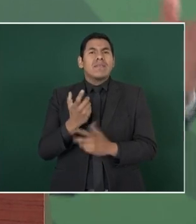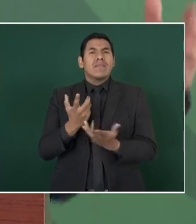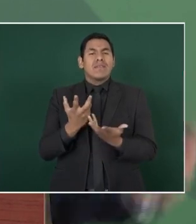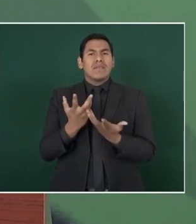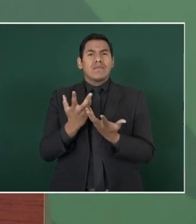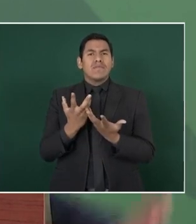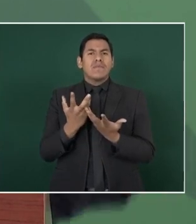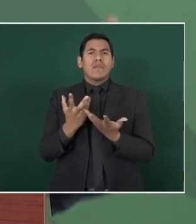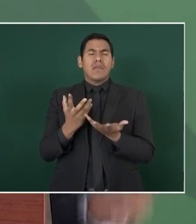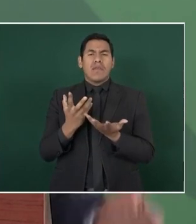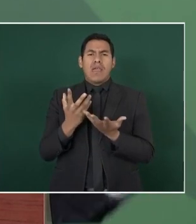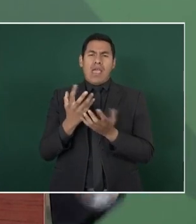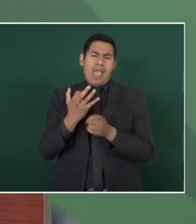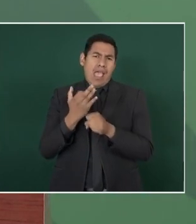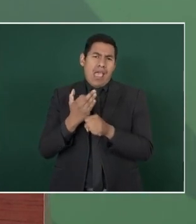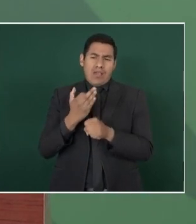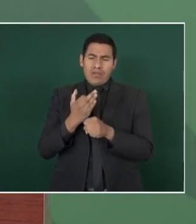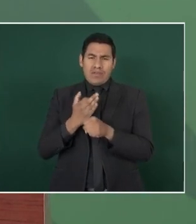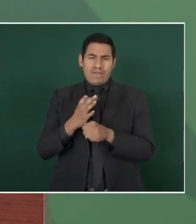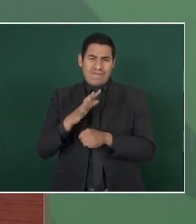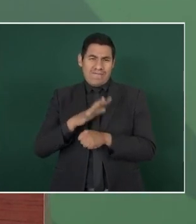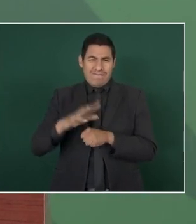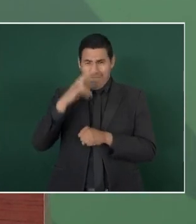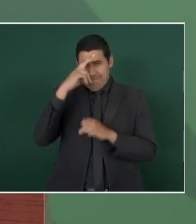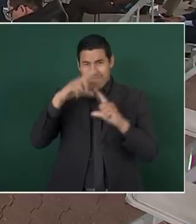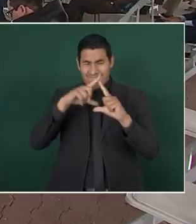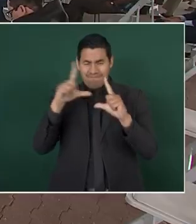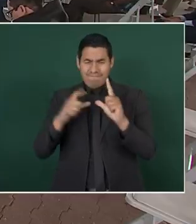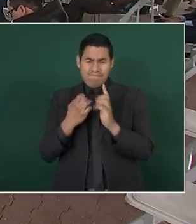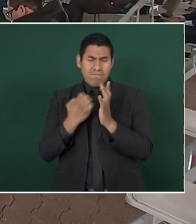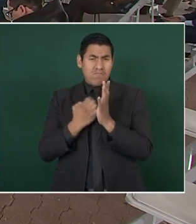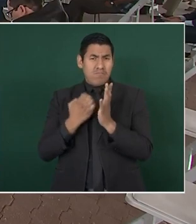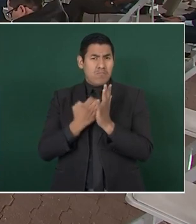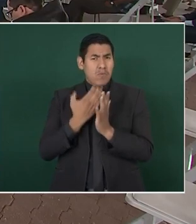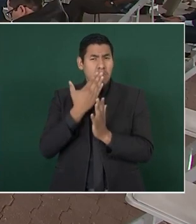como está funcionando la economía, hay crecimiento,